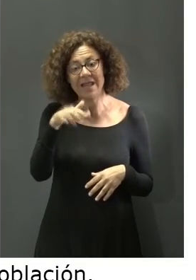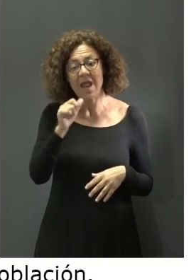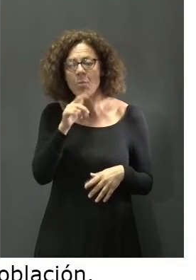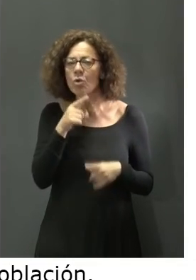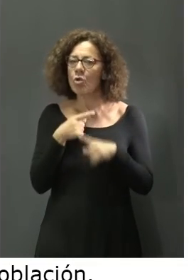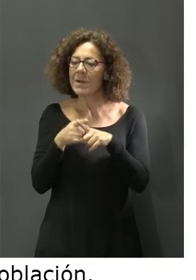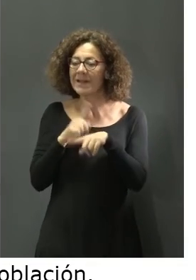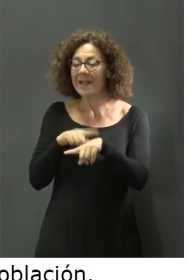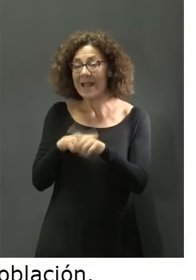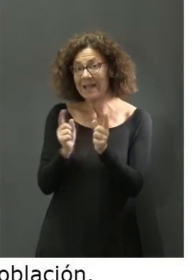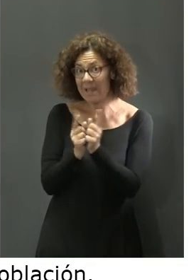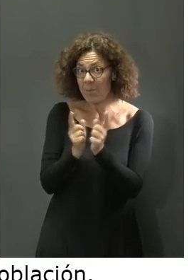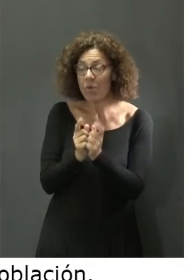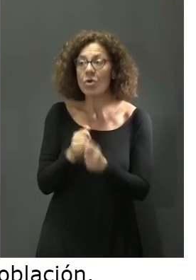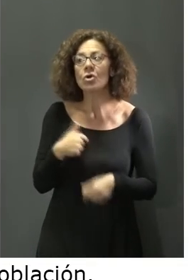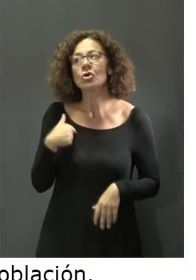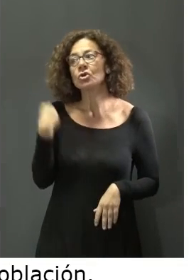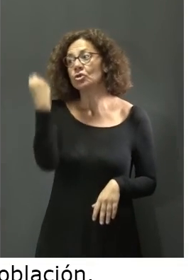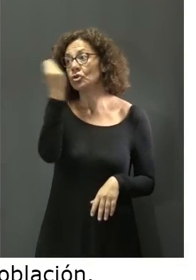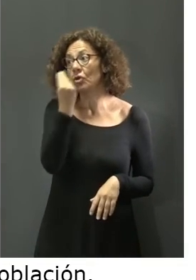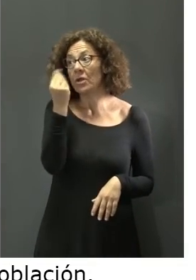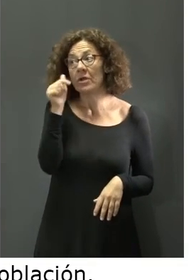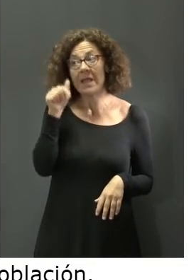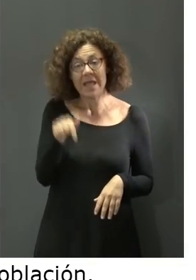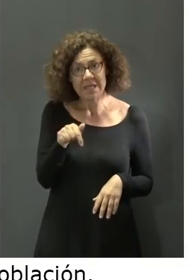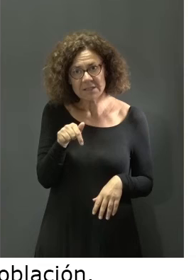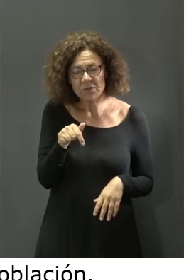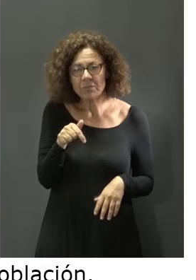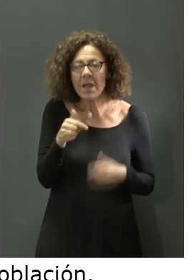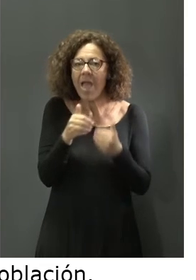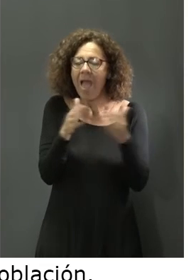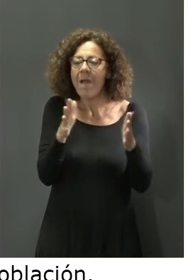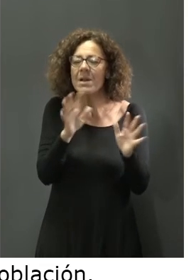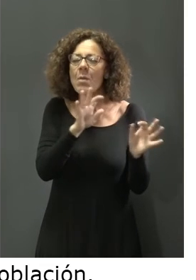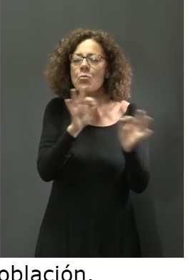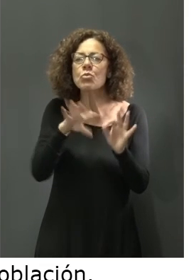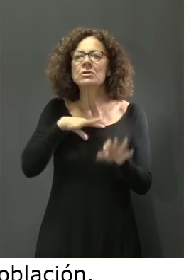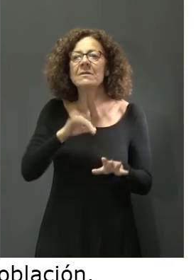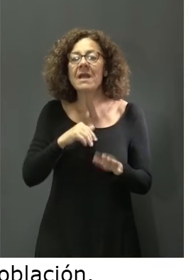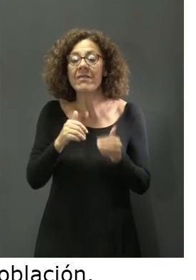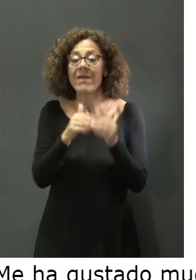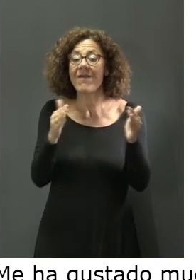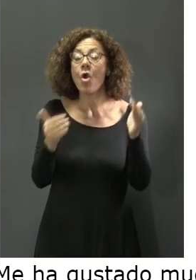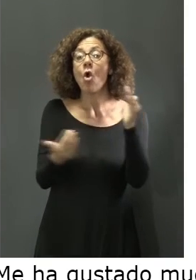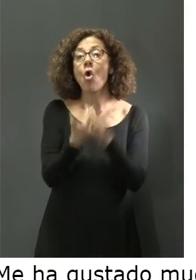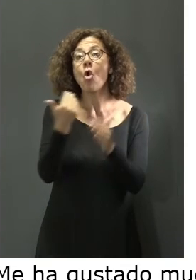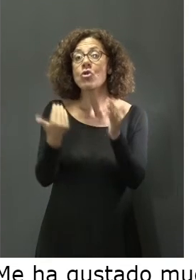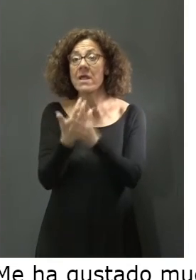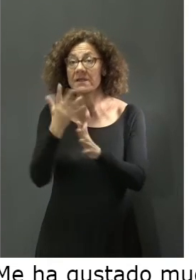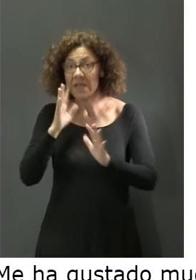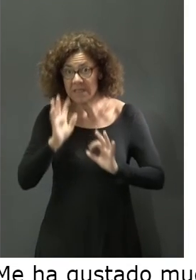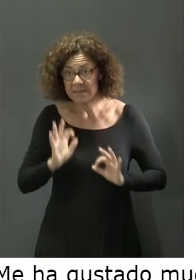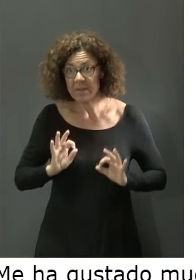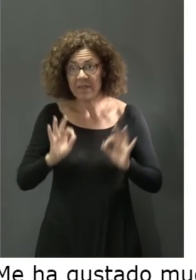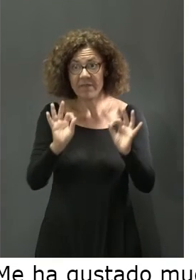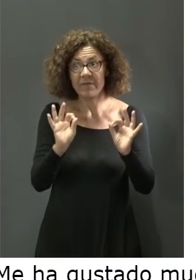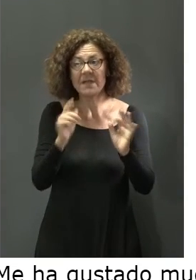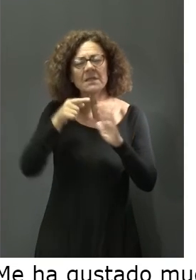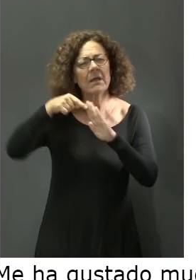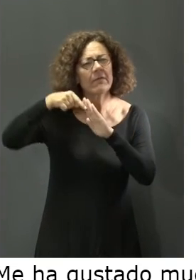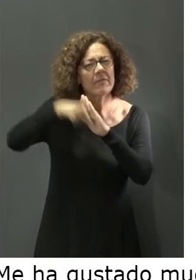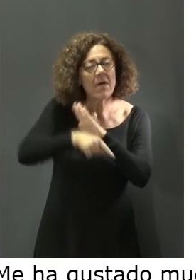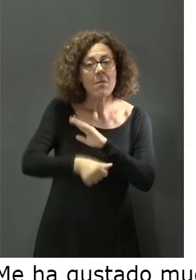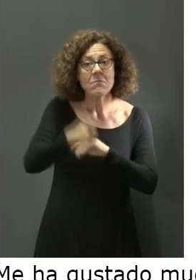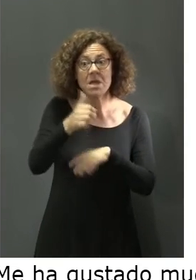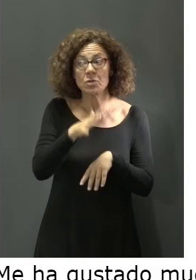este rato con nosotros. Yo creo que, bueno, que esto abre la posibilidad de organizar también jornadas específicas y que ahondemos mucho más,